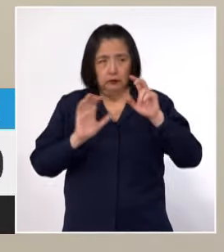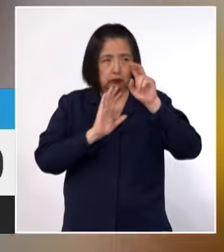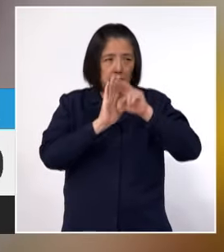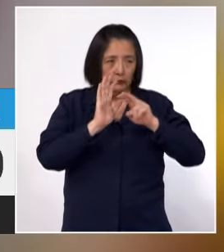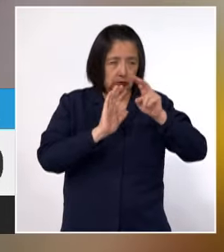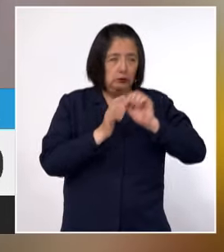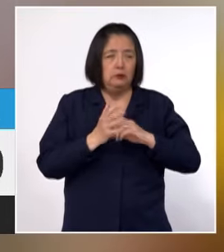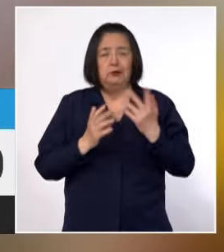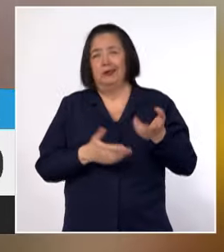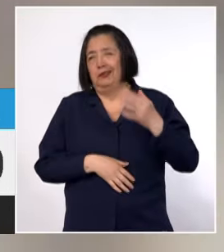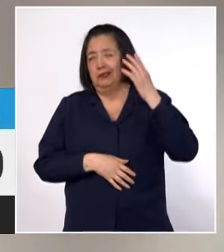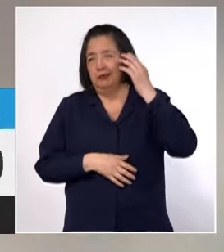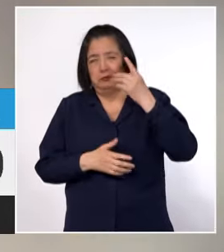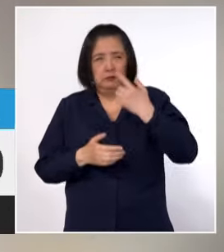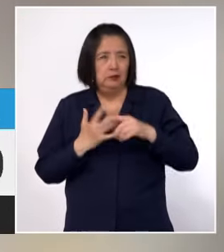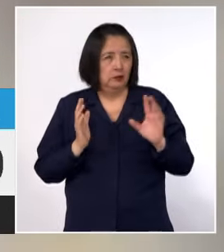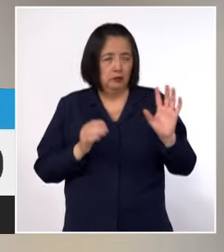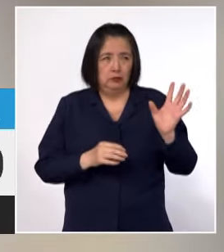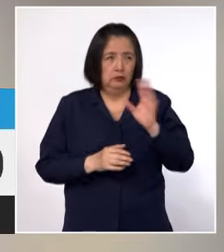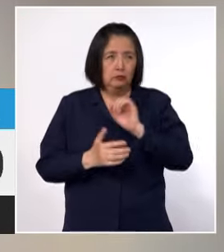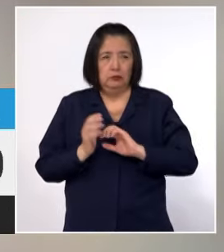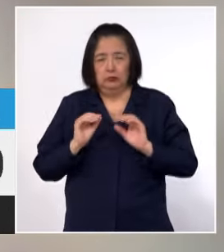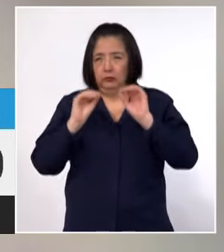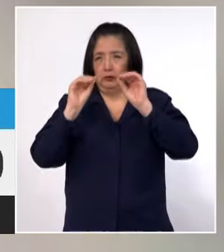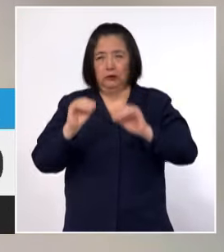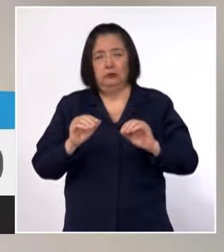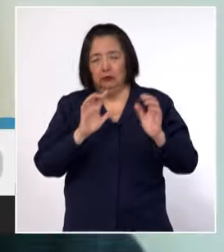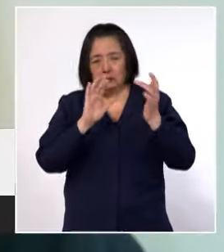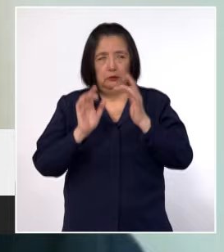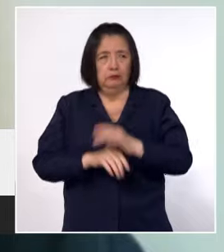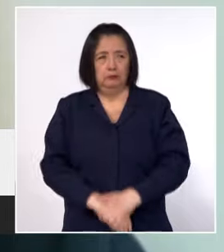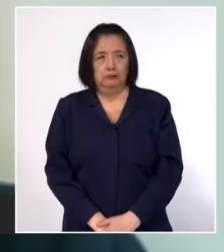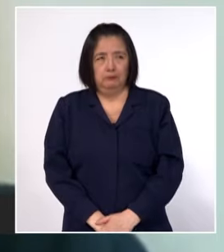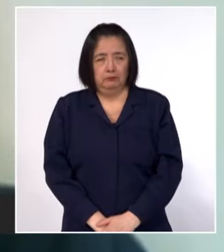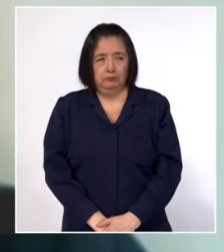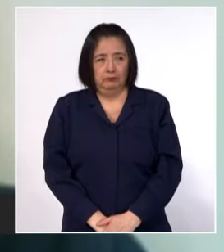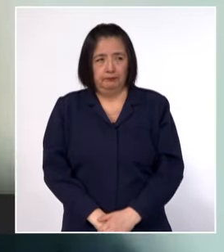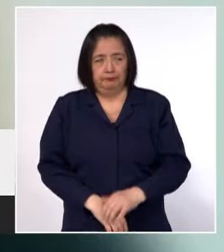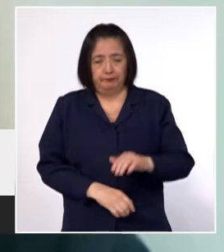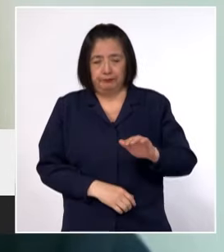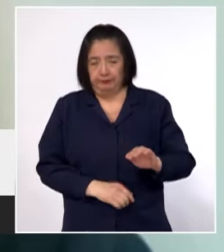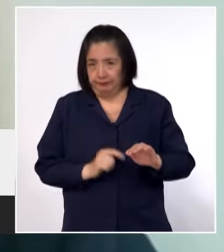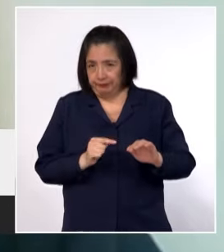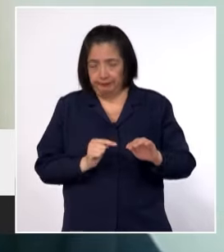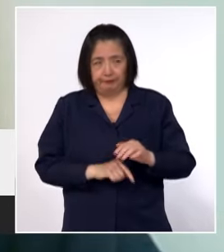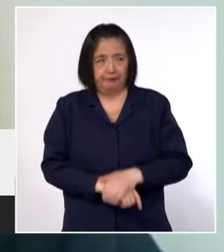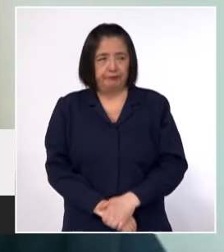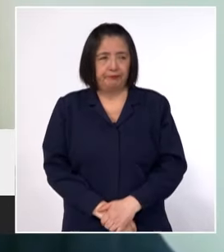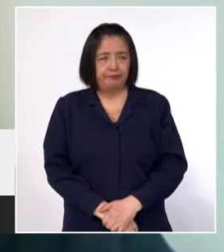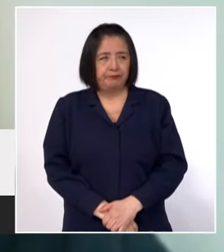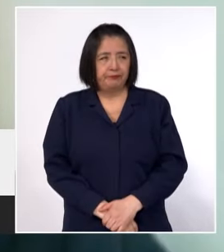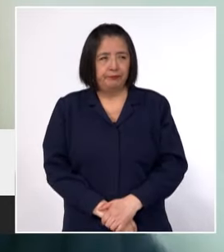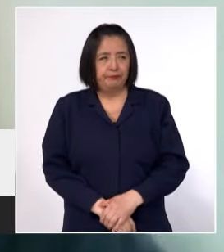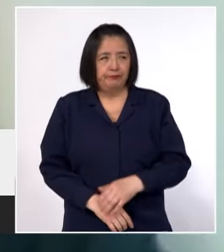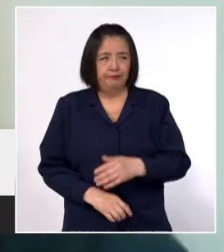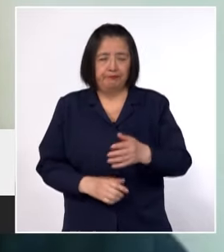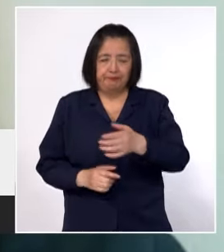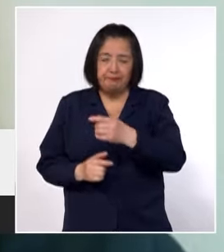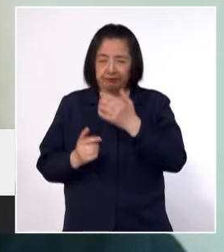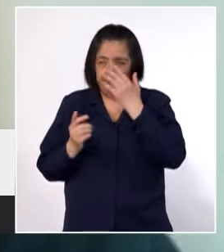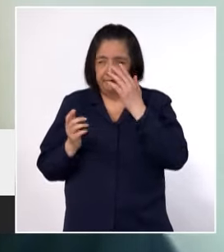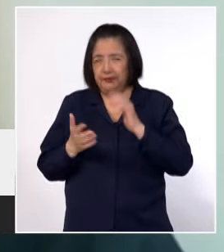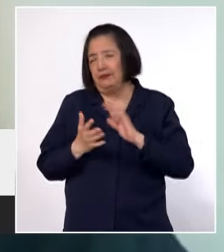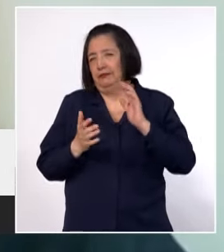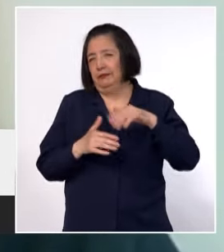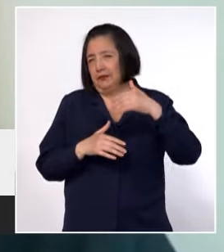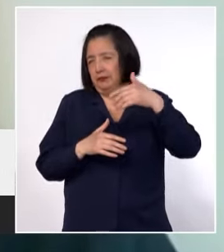videos, anécdotas, casi todo está en Internet. El niño se entera, como tú dices,